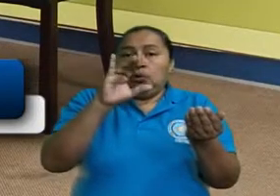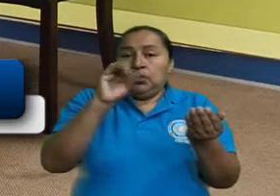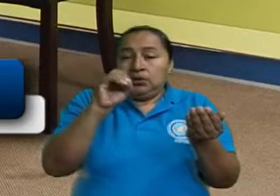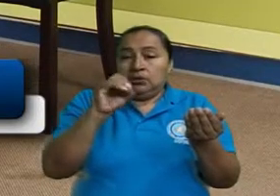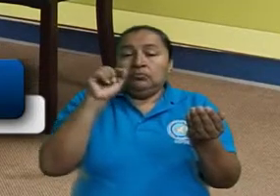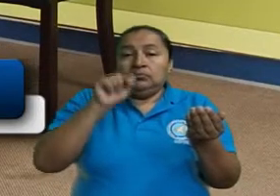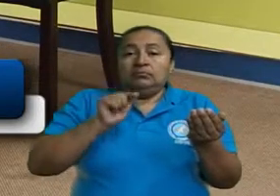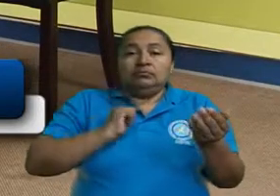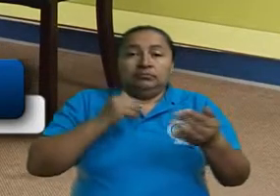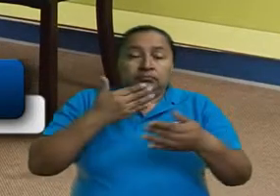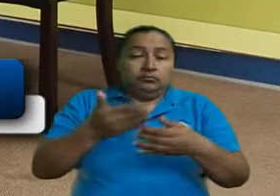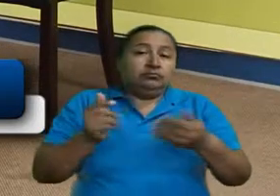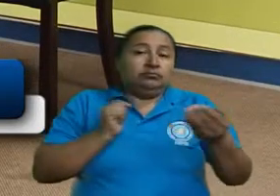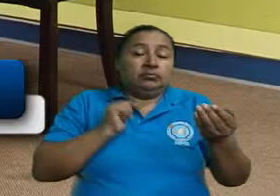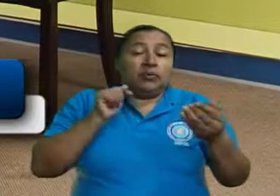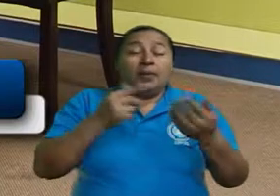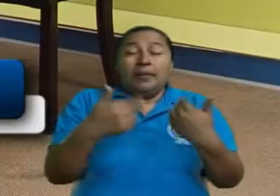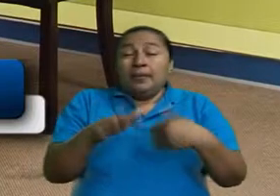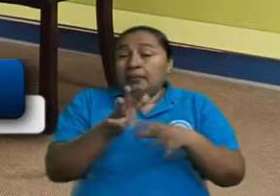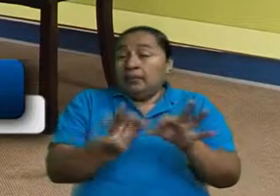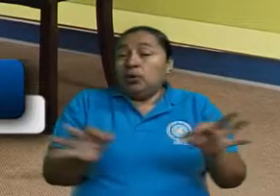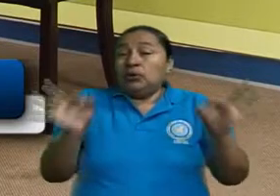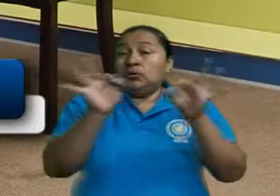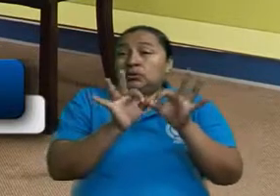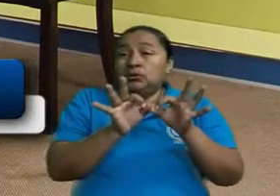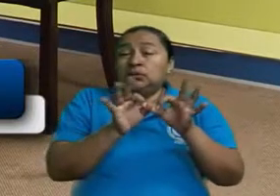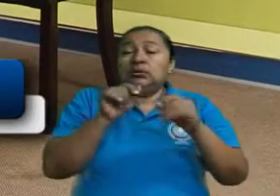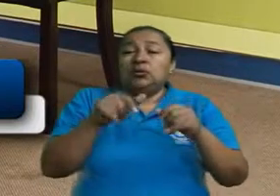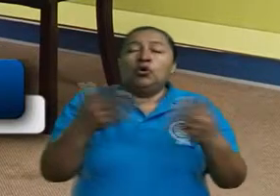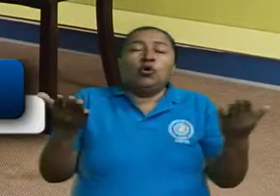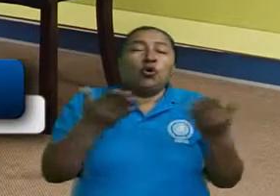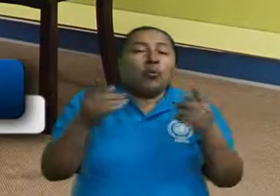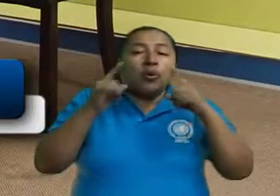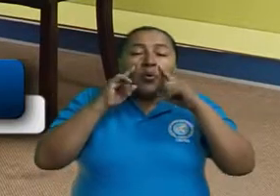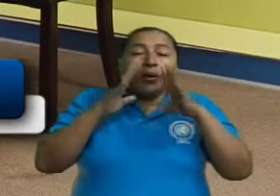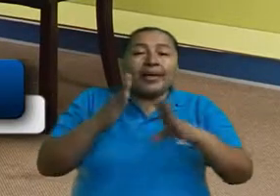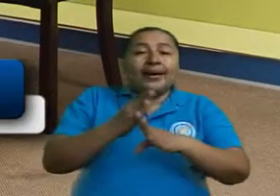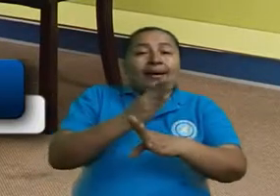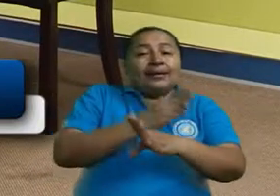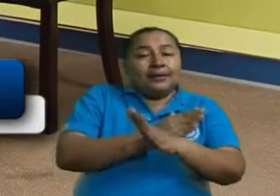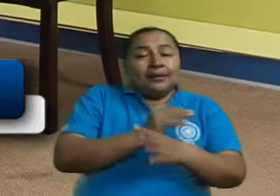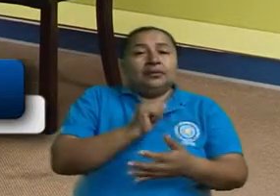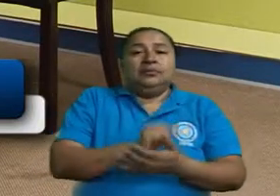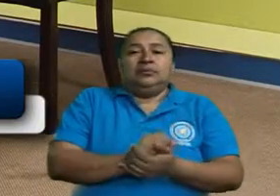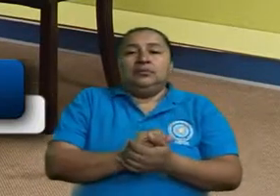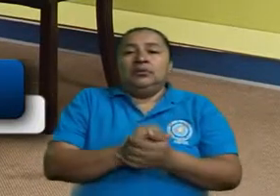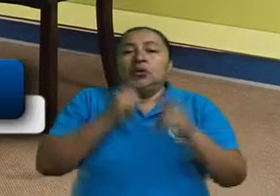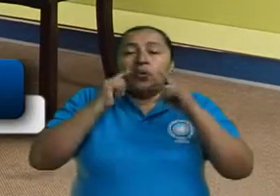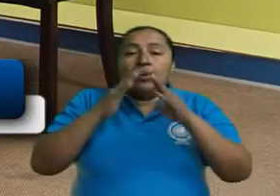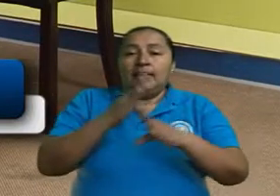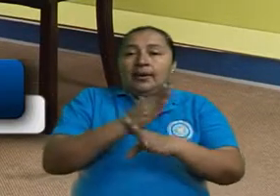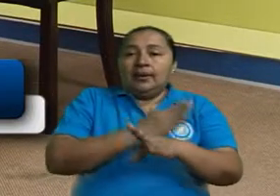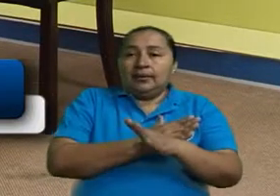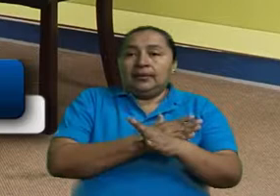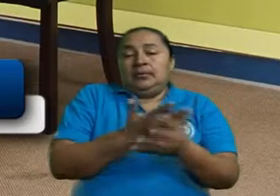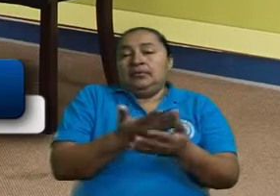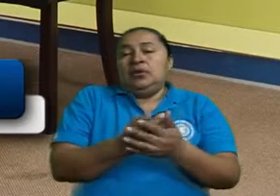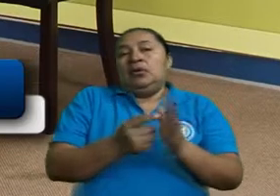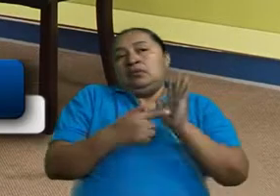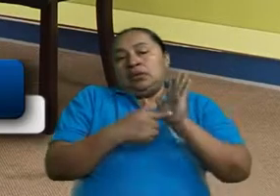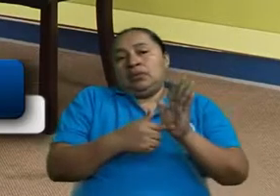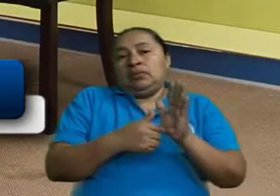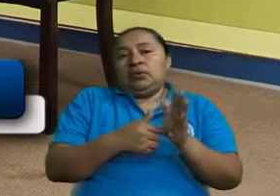el hecho, lo más importante son de cómo prevenirlo, ¿verdad? Uh-huh. Entonces, por